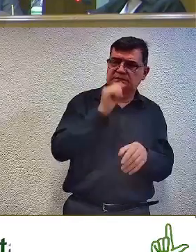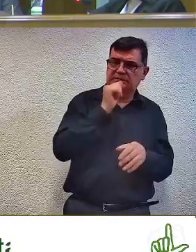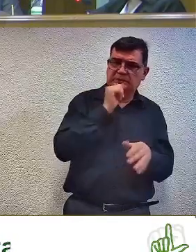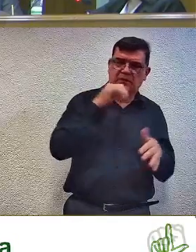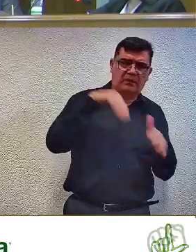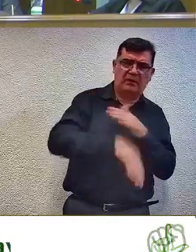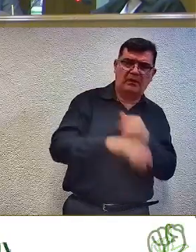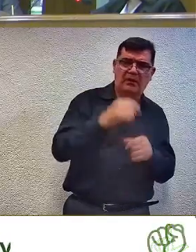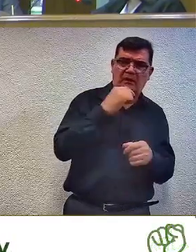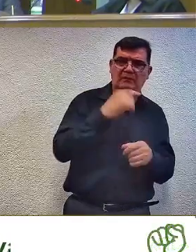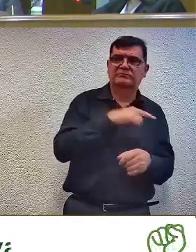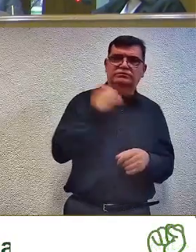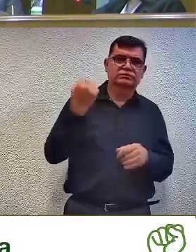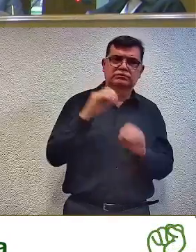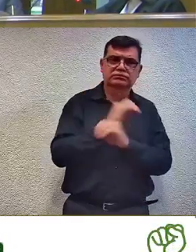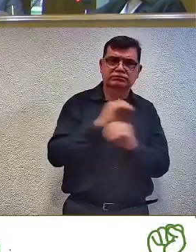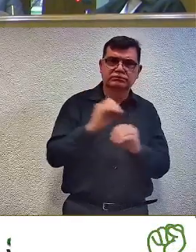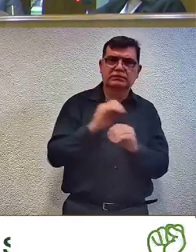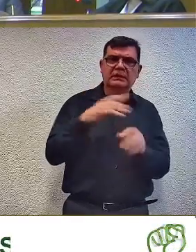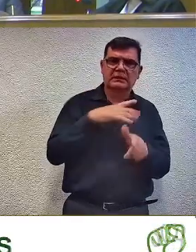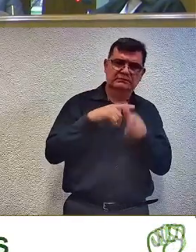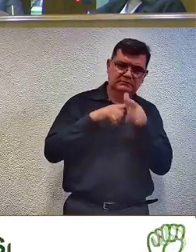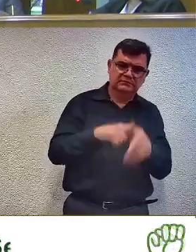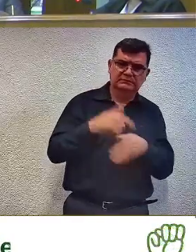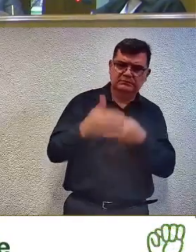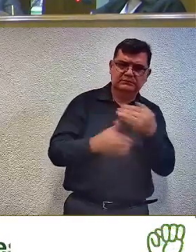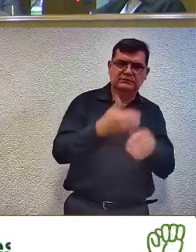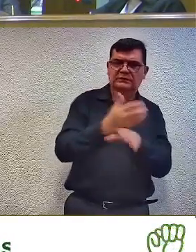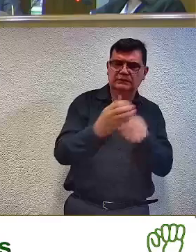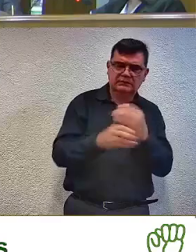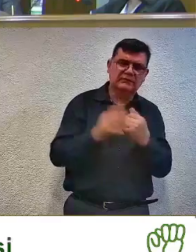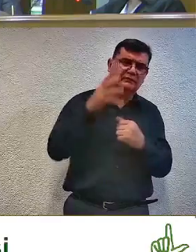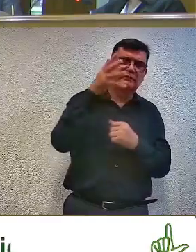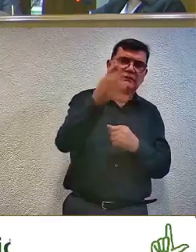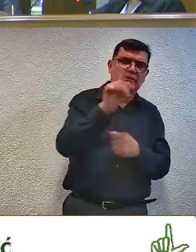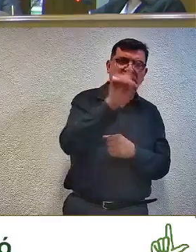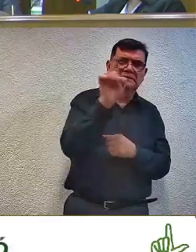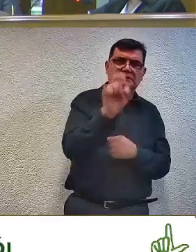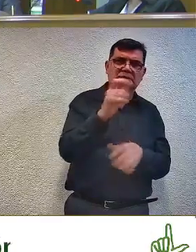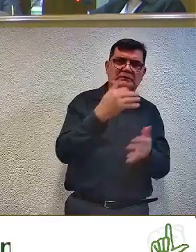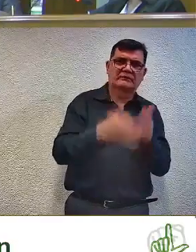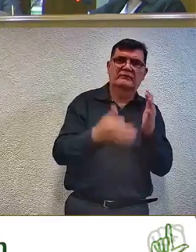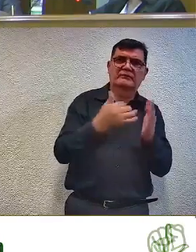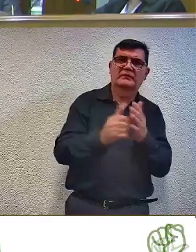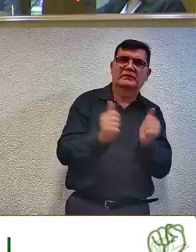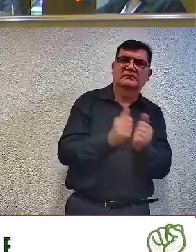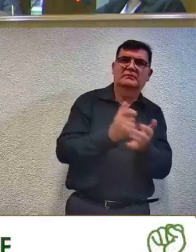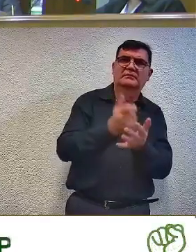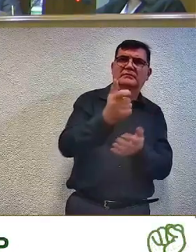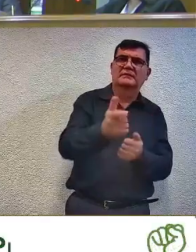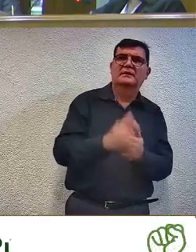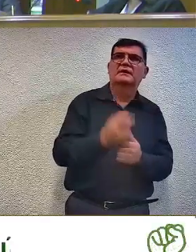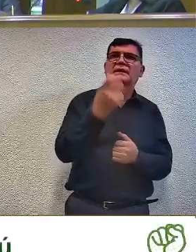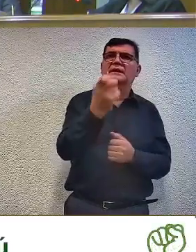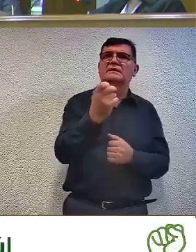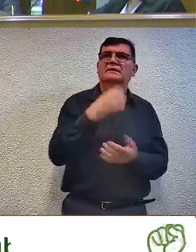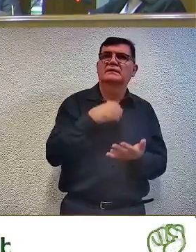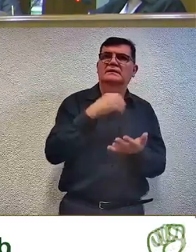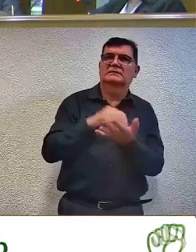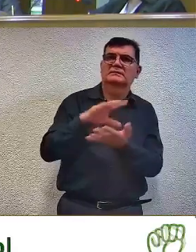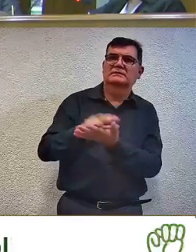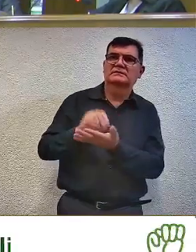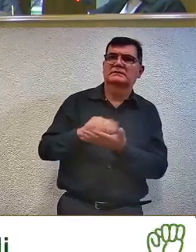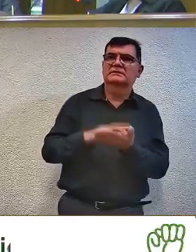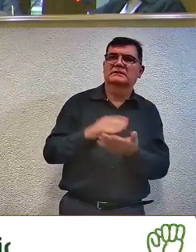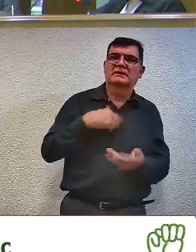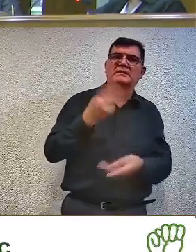vencidas y en su caso constituyen actos futuros e incierto la falta de pago que se demanda, de ahí que se determine la